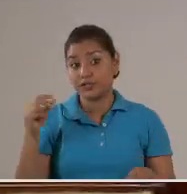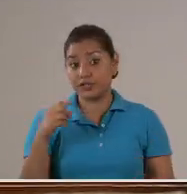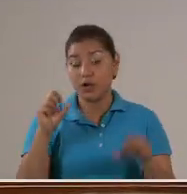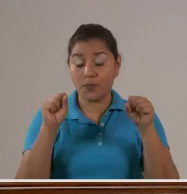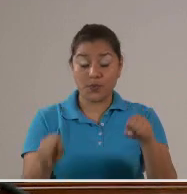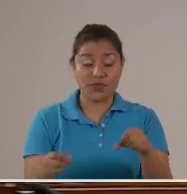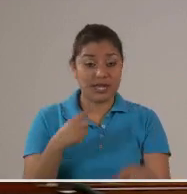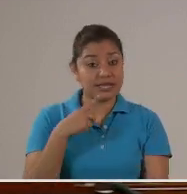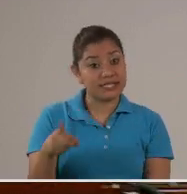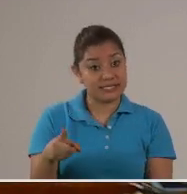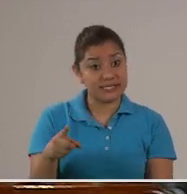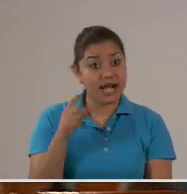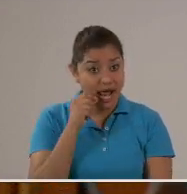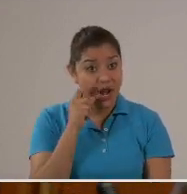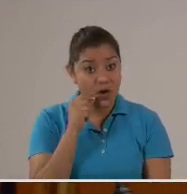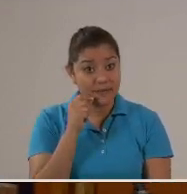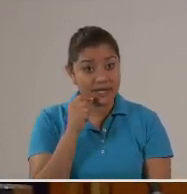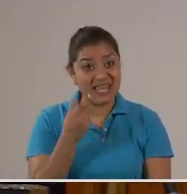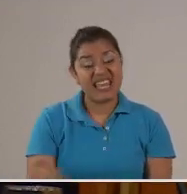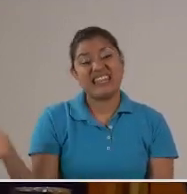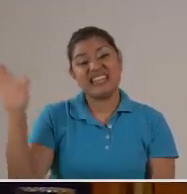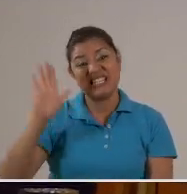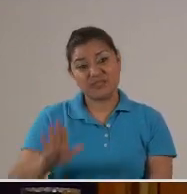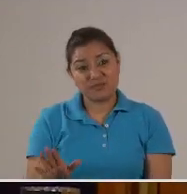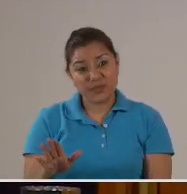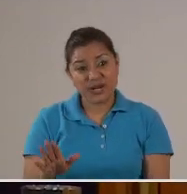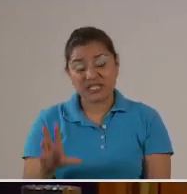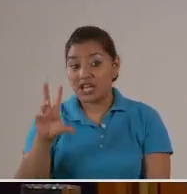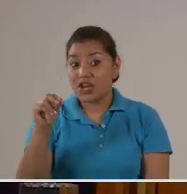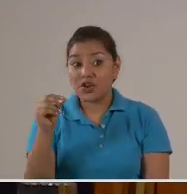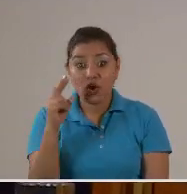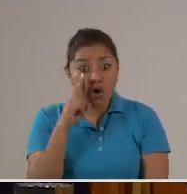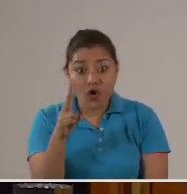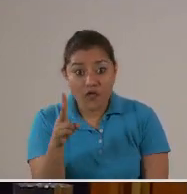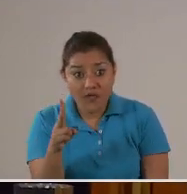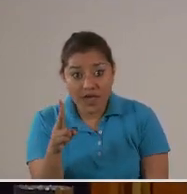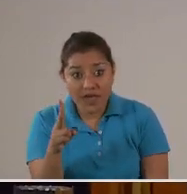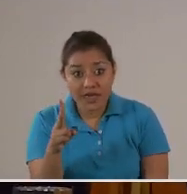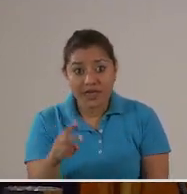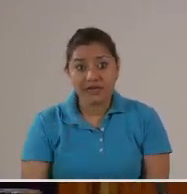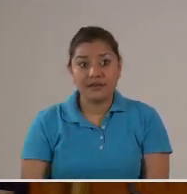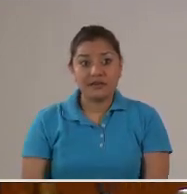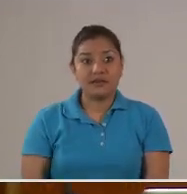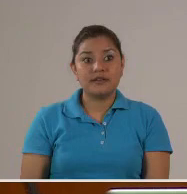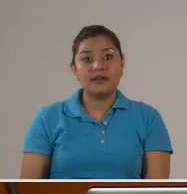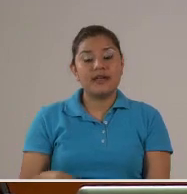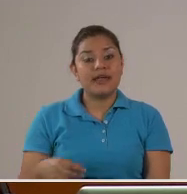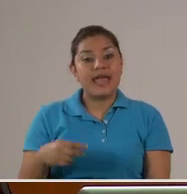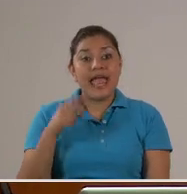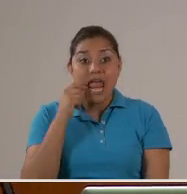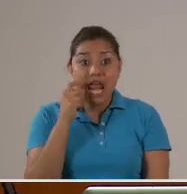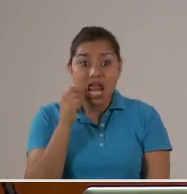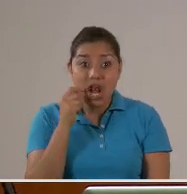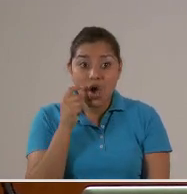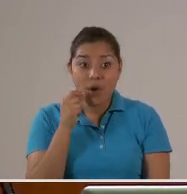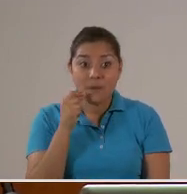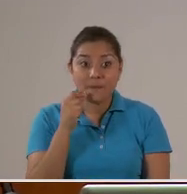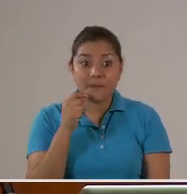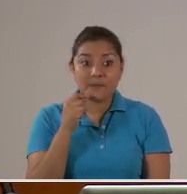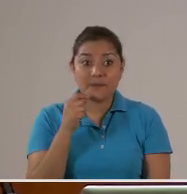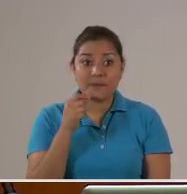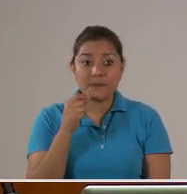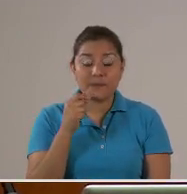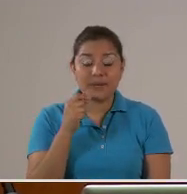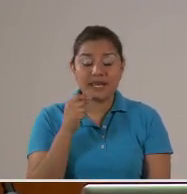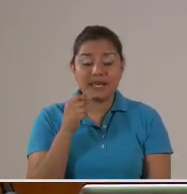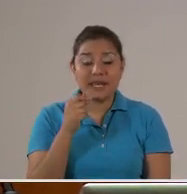eh Y él posteriormente no se se da cuenta Es decir iba eh en incremento su